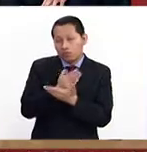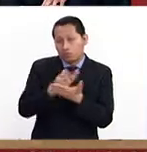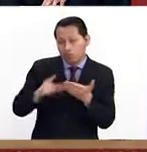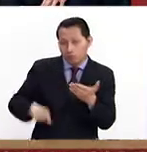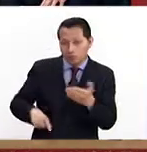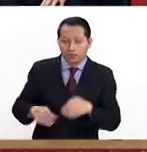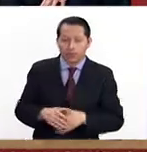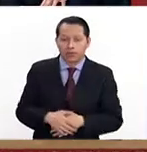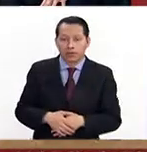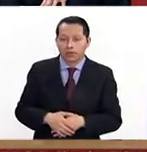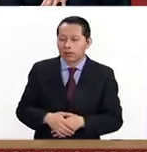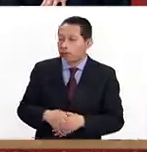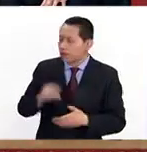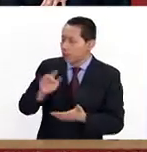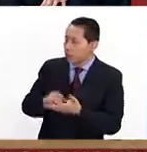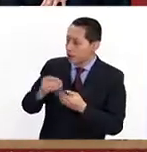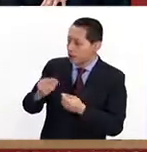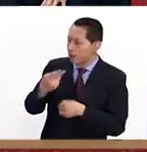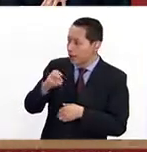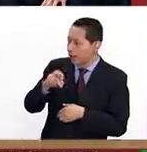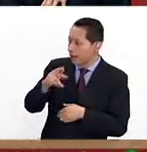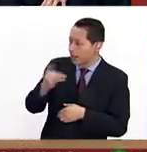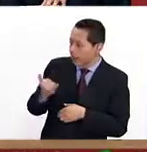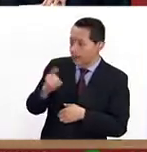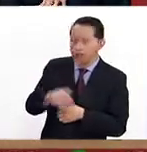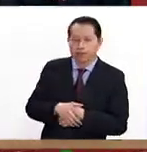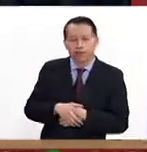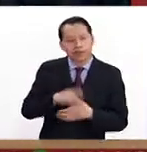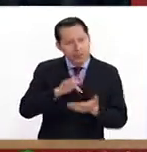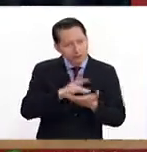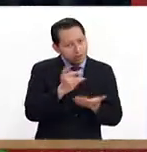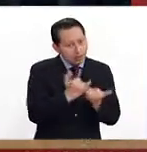de la gente. Pues muchísimas gracias, Ecri. No, al contrario, gracias